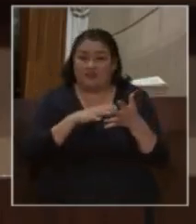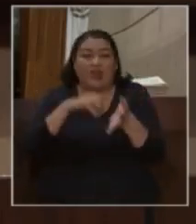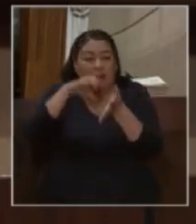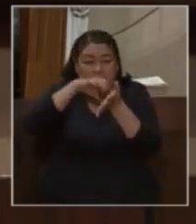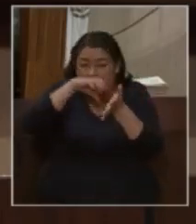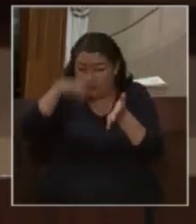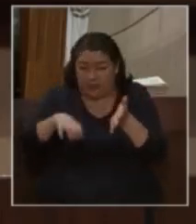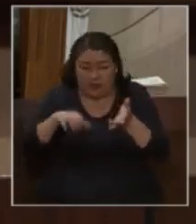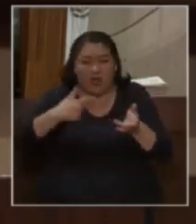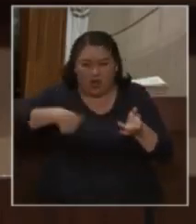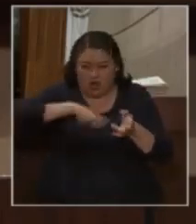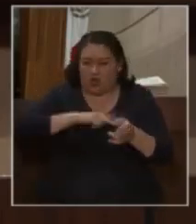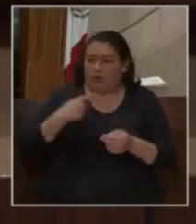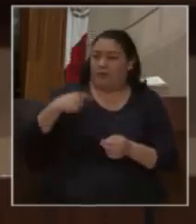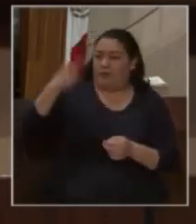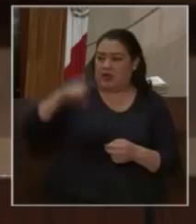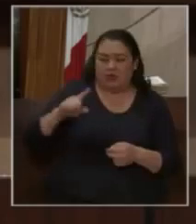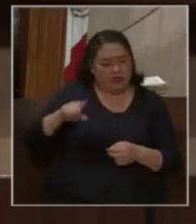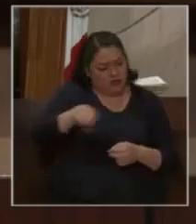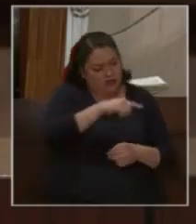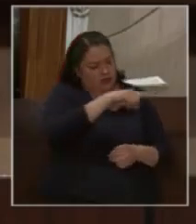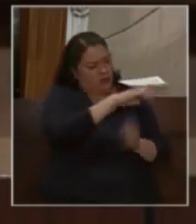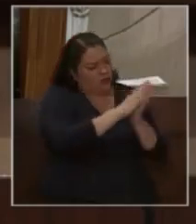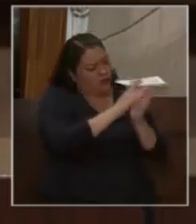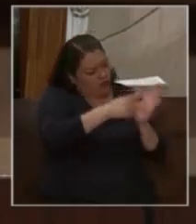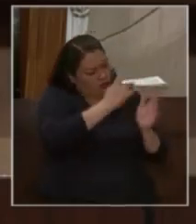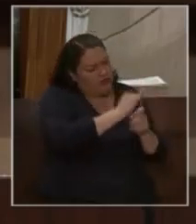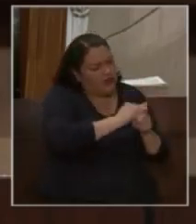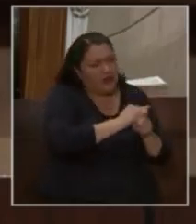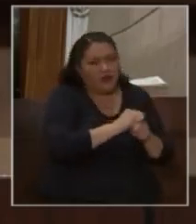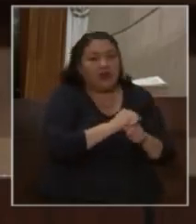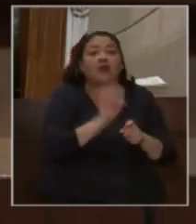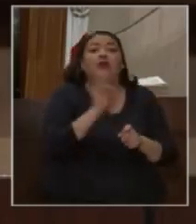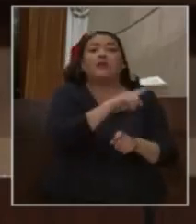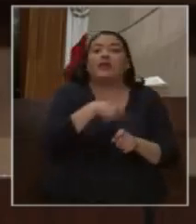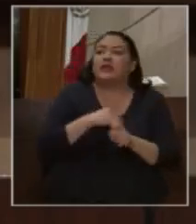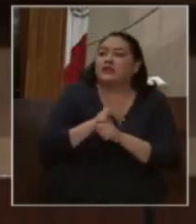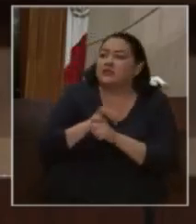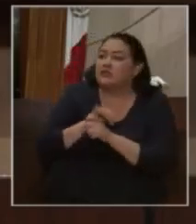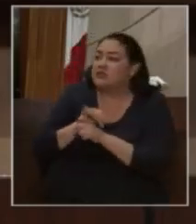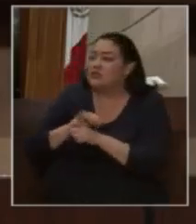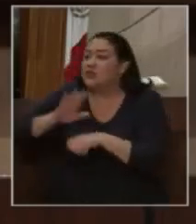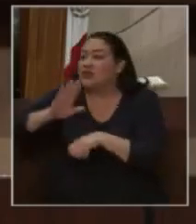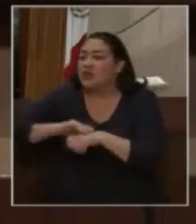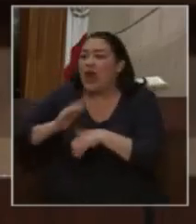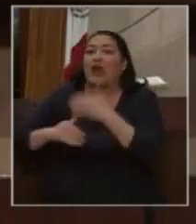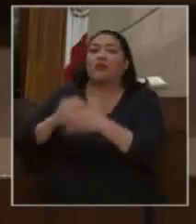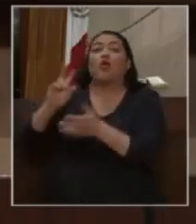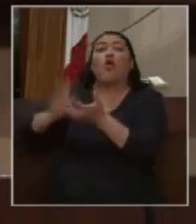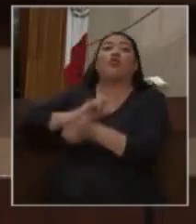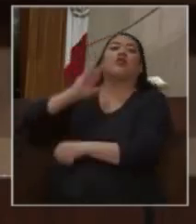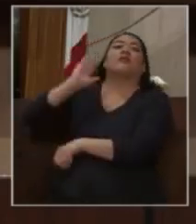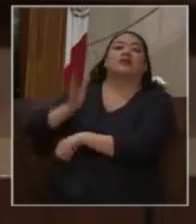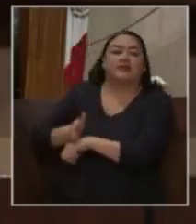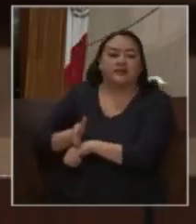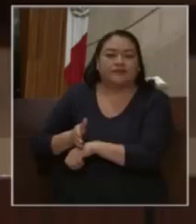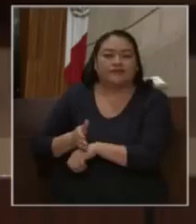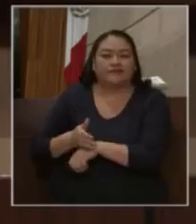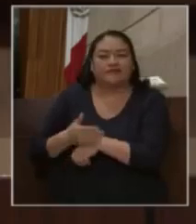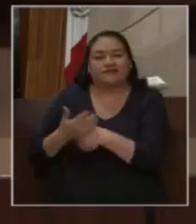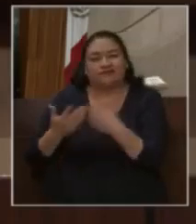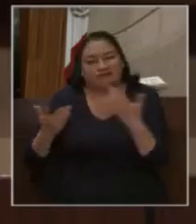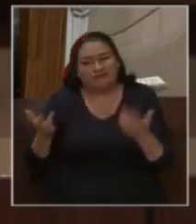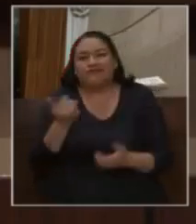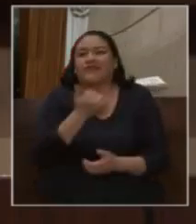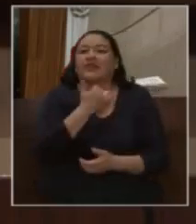nueva oportunidad para sancionar al recurrente. Estimar lo contrario podría conducir al